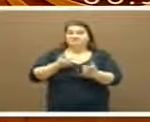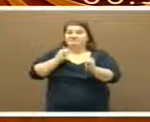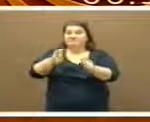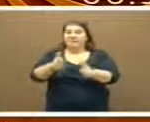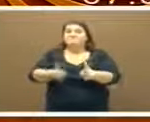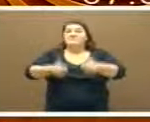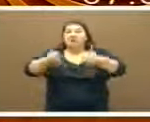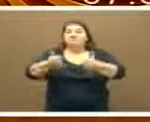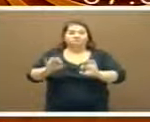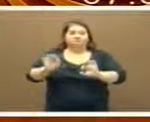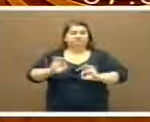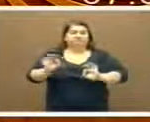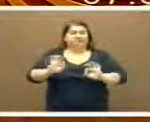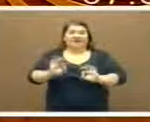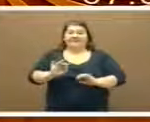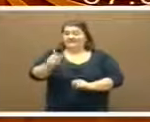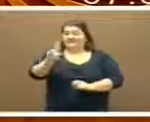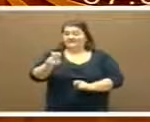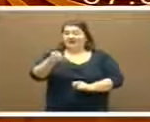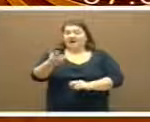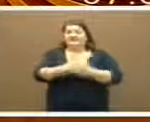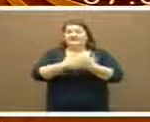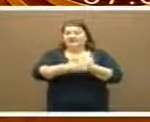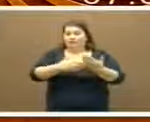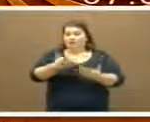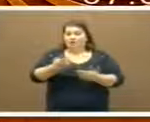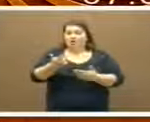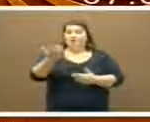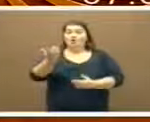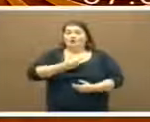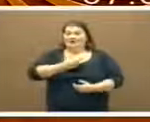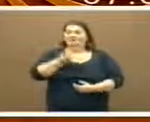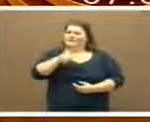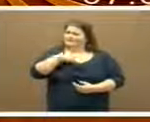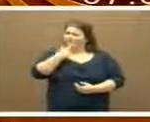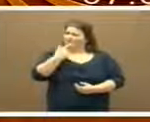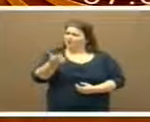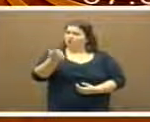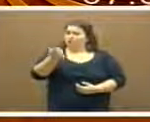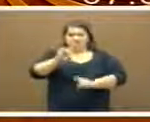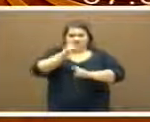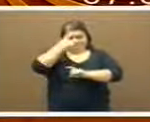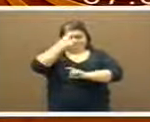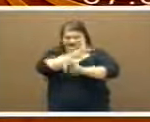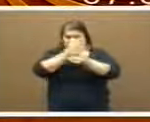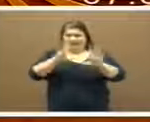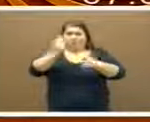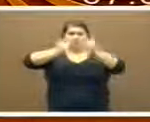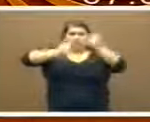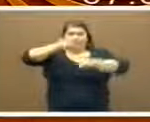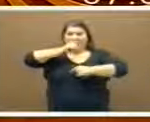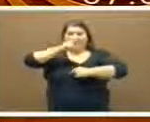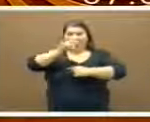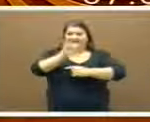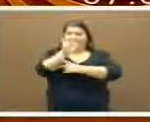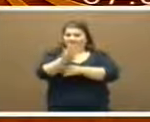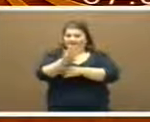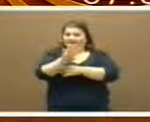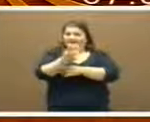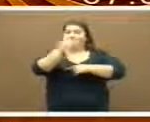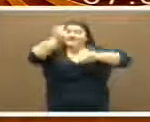al área de la Dirección General de Administración Local. Y de lo expuesto, claramente se evidencia que el presupuesto para el ejercicio